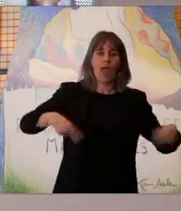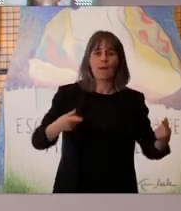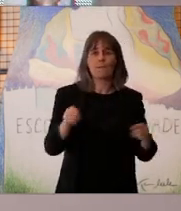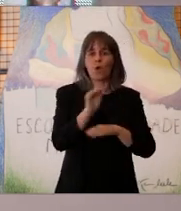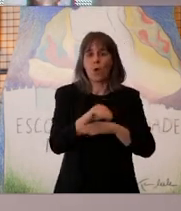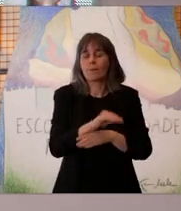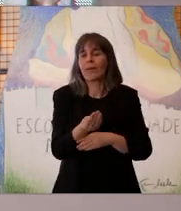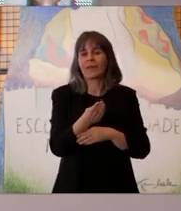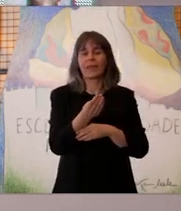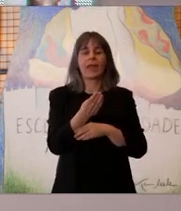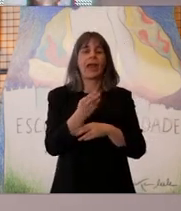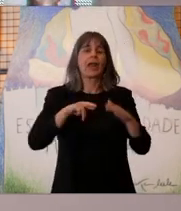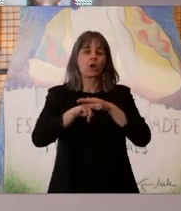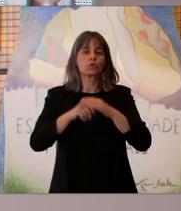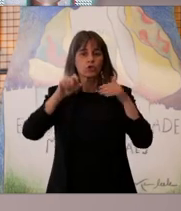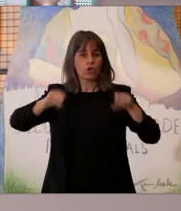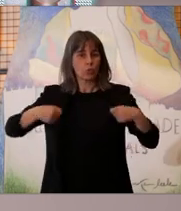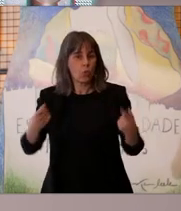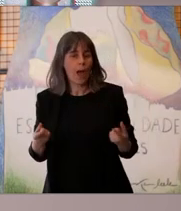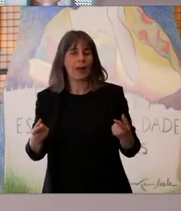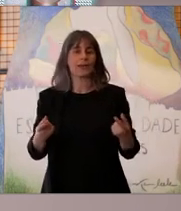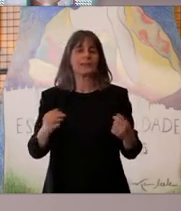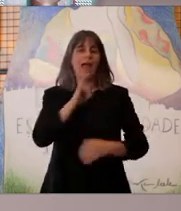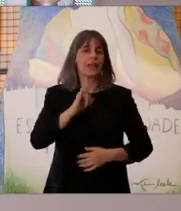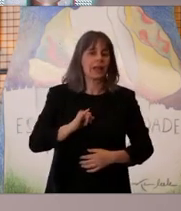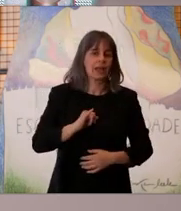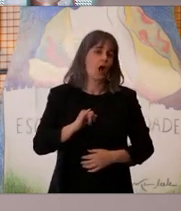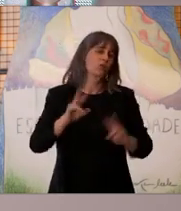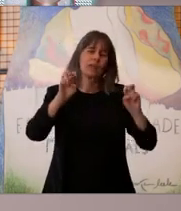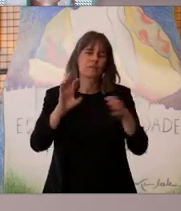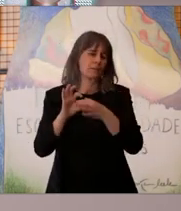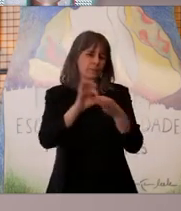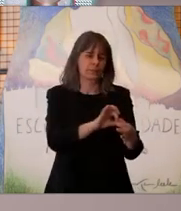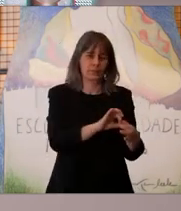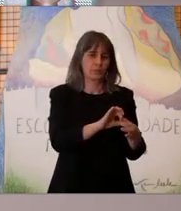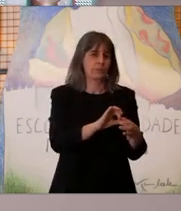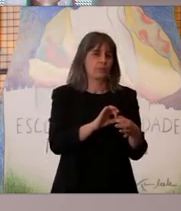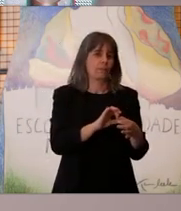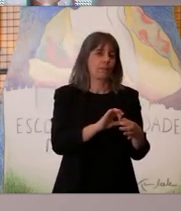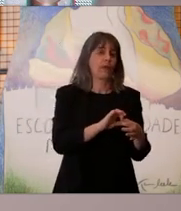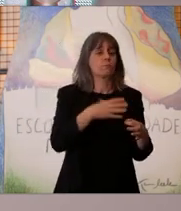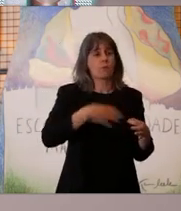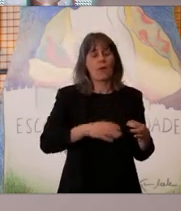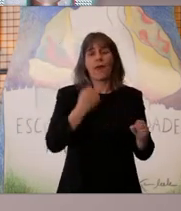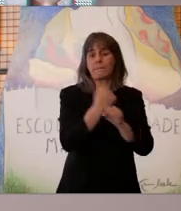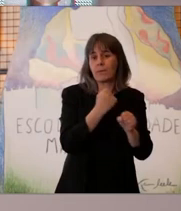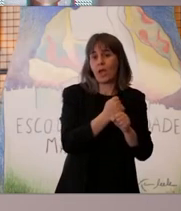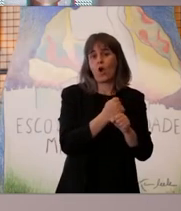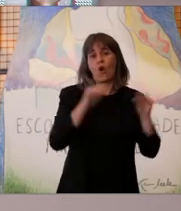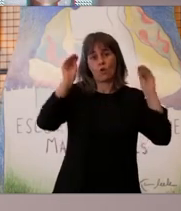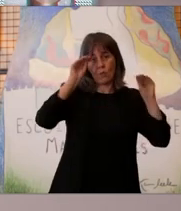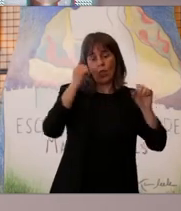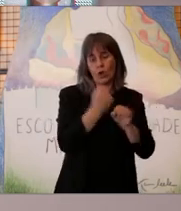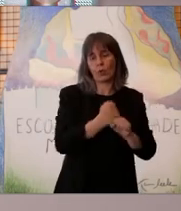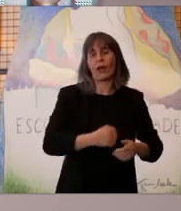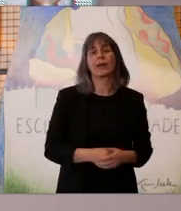y material relacionadas con igualdad y con mujer también algo empleo y formación laboral la desagregación